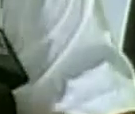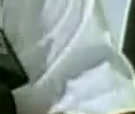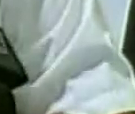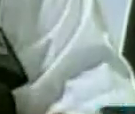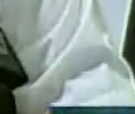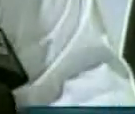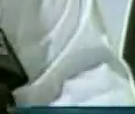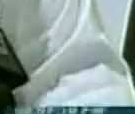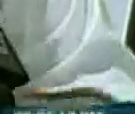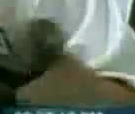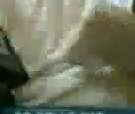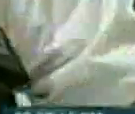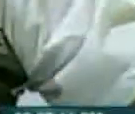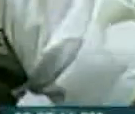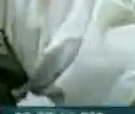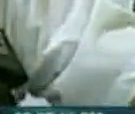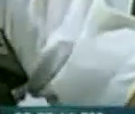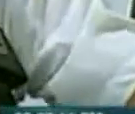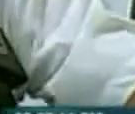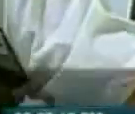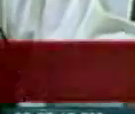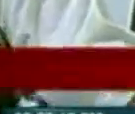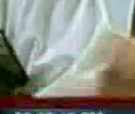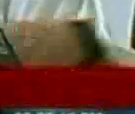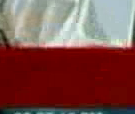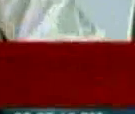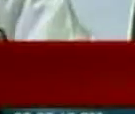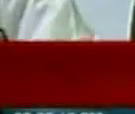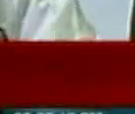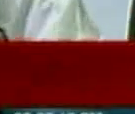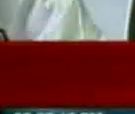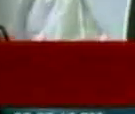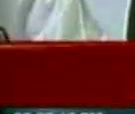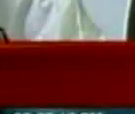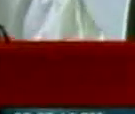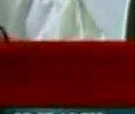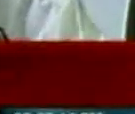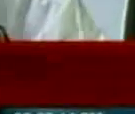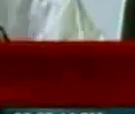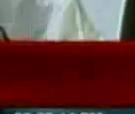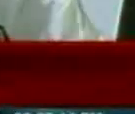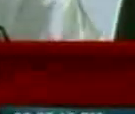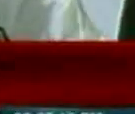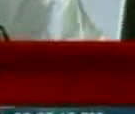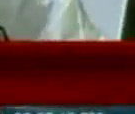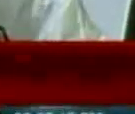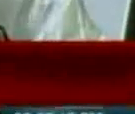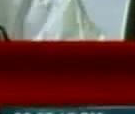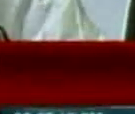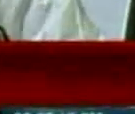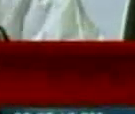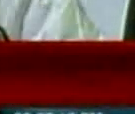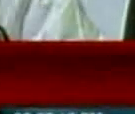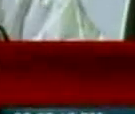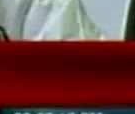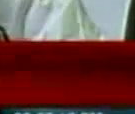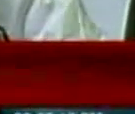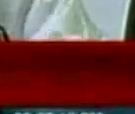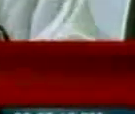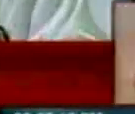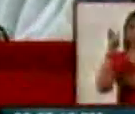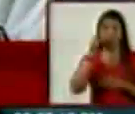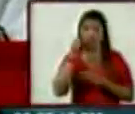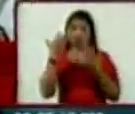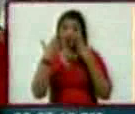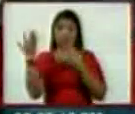Sí, buenas noches a todas las venezolanas, a todos los venezolanos y muy especialmente a todos los tachirenses que nos están escuchando y nos